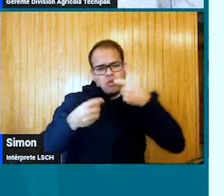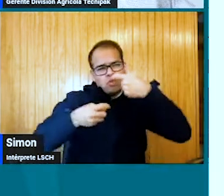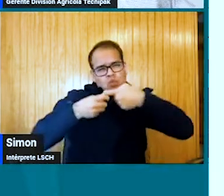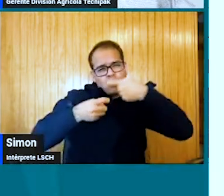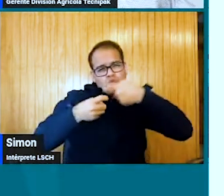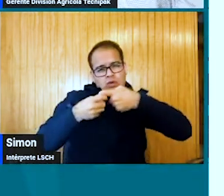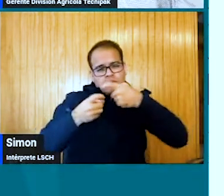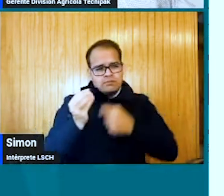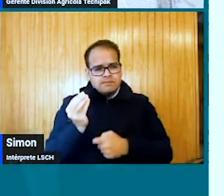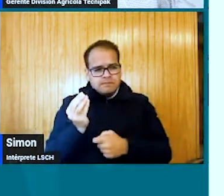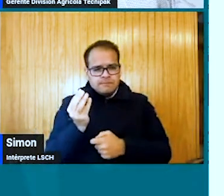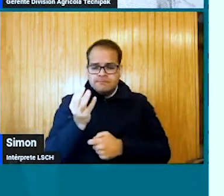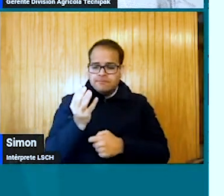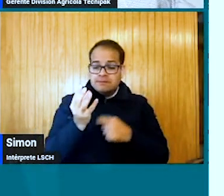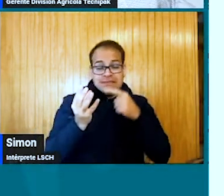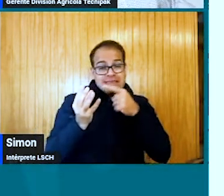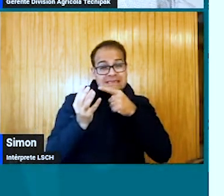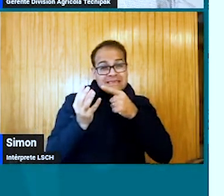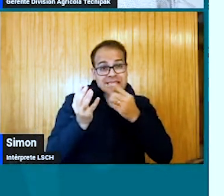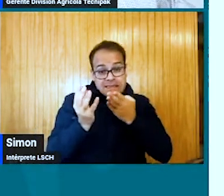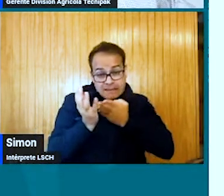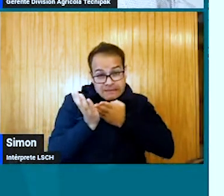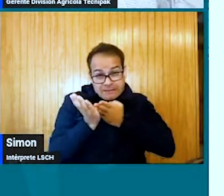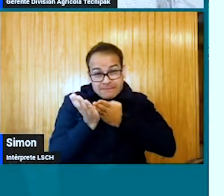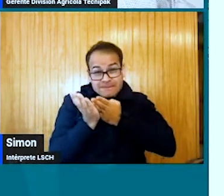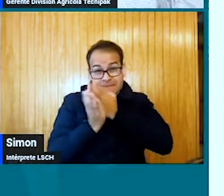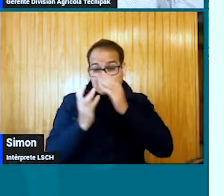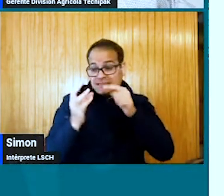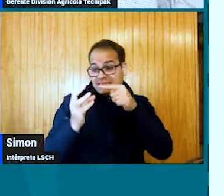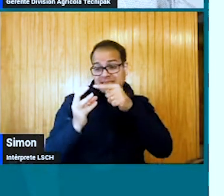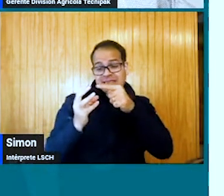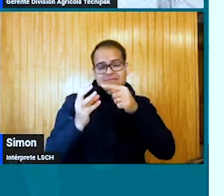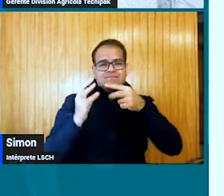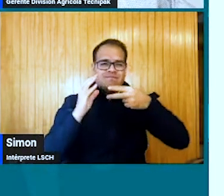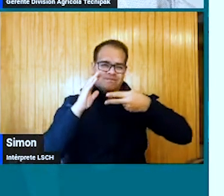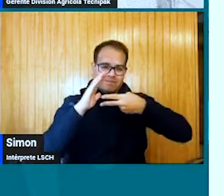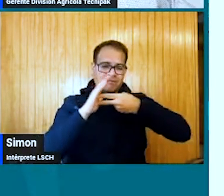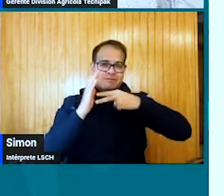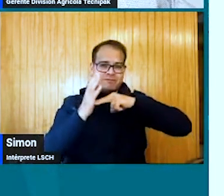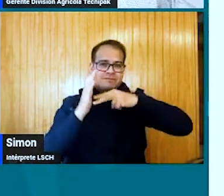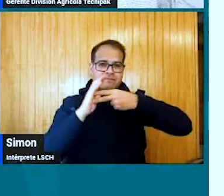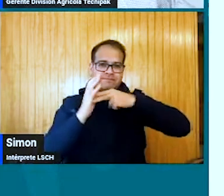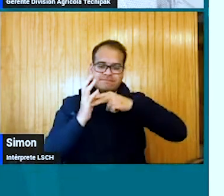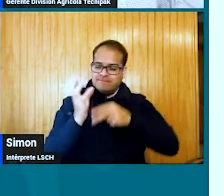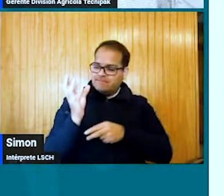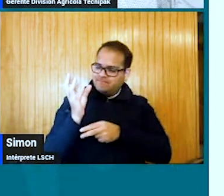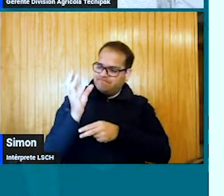se produce el congelamiento es el daño que se conoce